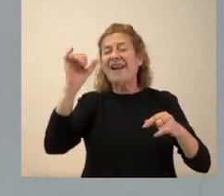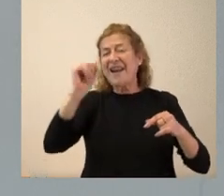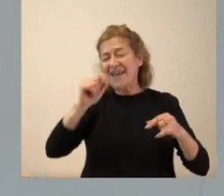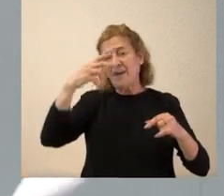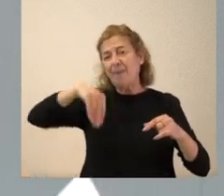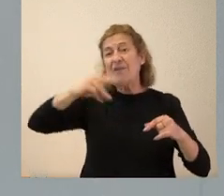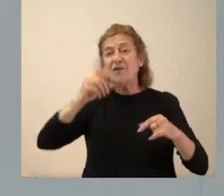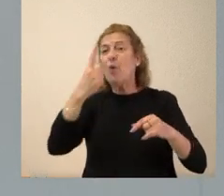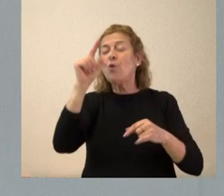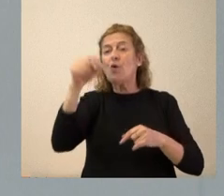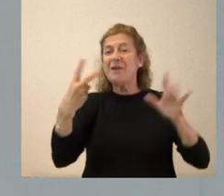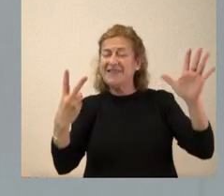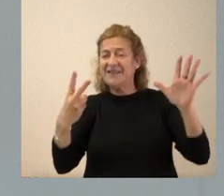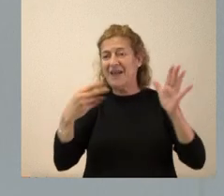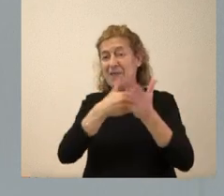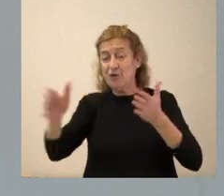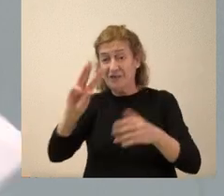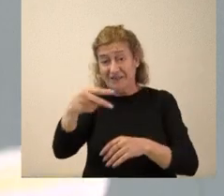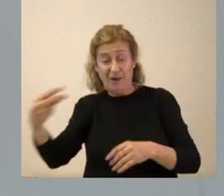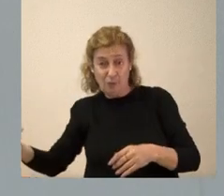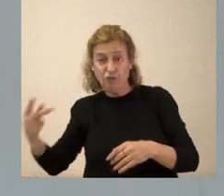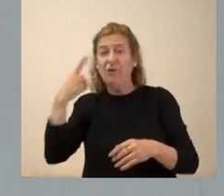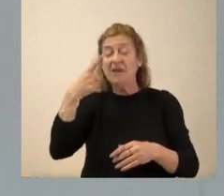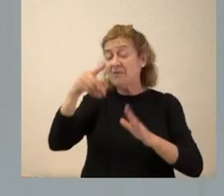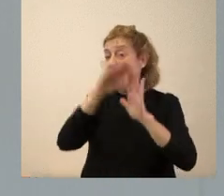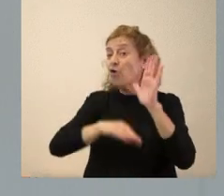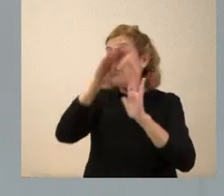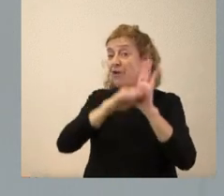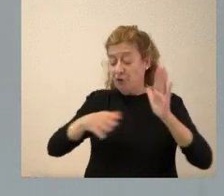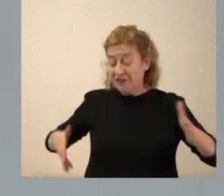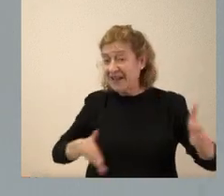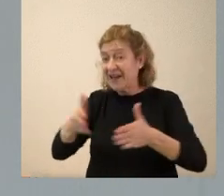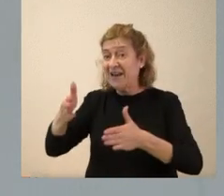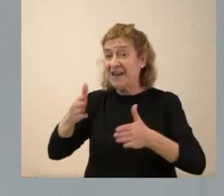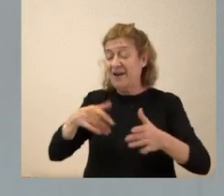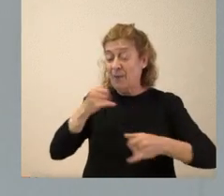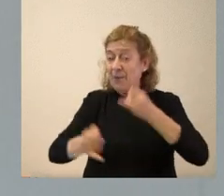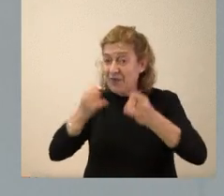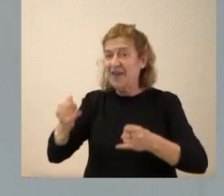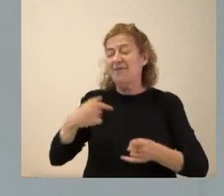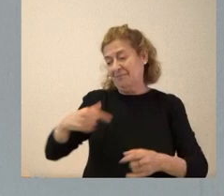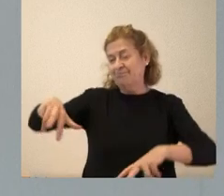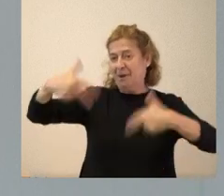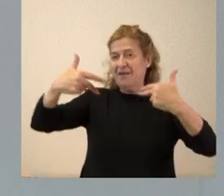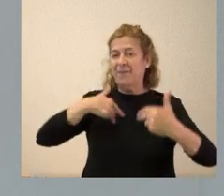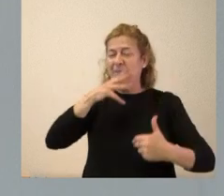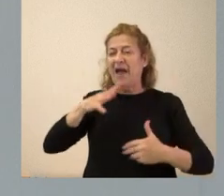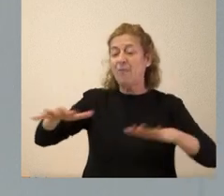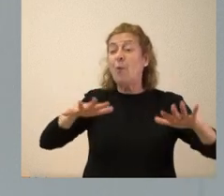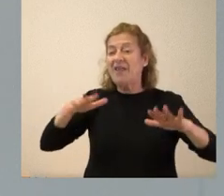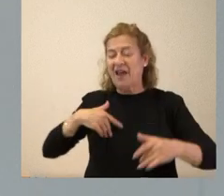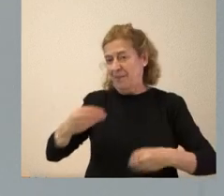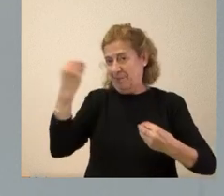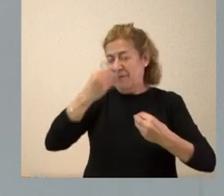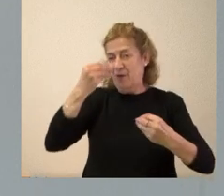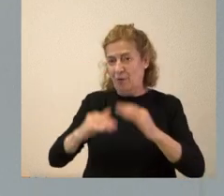de euros tienen ustedes las condiciones de ese carril bici que nos permita avanzar en la sostenibilidad en el ámbito de la movilidad en